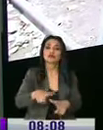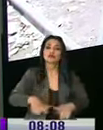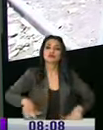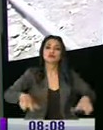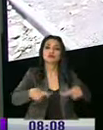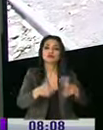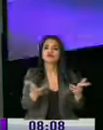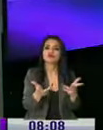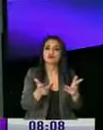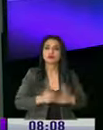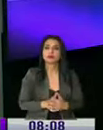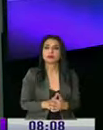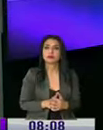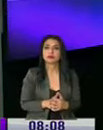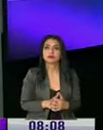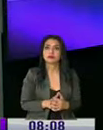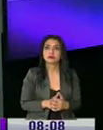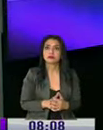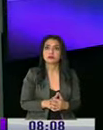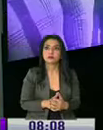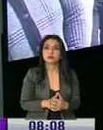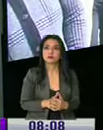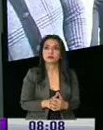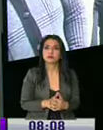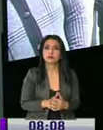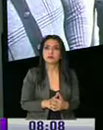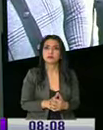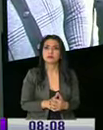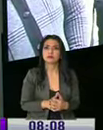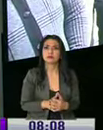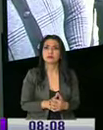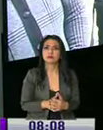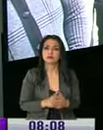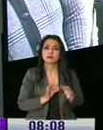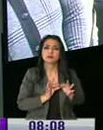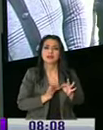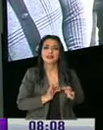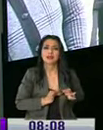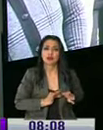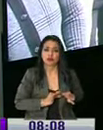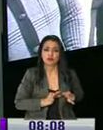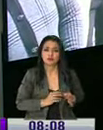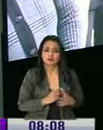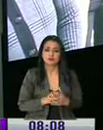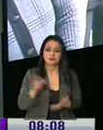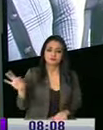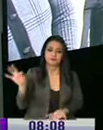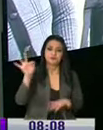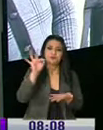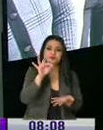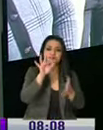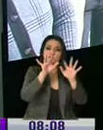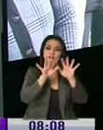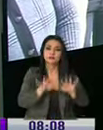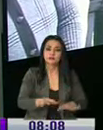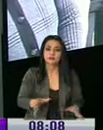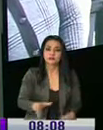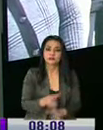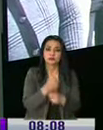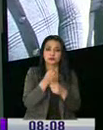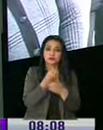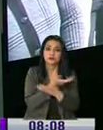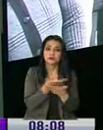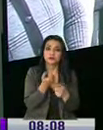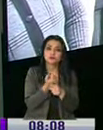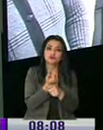de la San Francisco. Estoy en el sector de Calderón junto a los representantes de la Secretaría de Seguridad para conocer